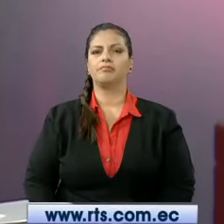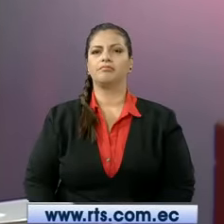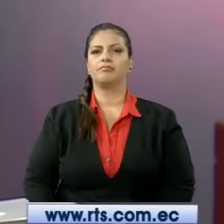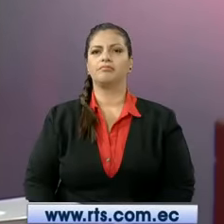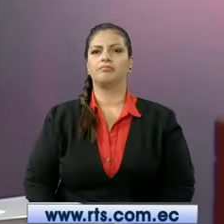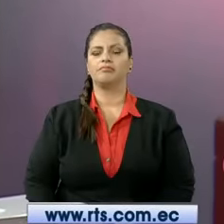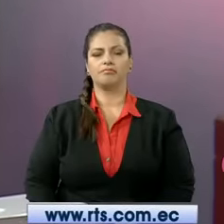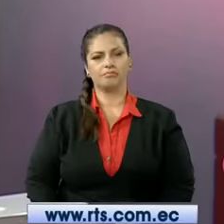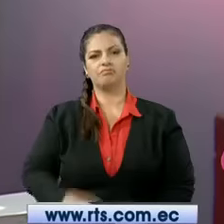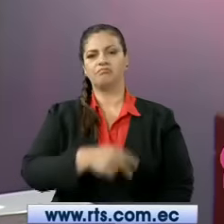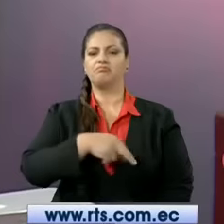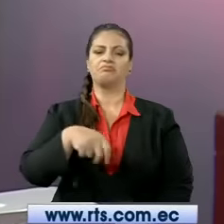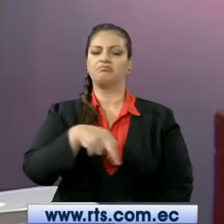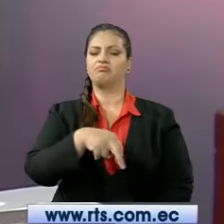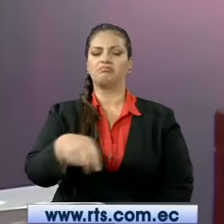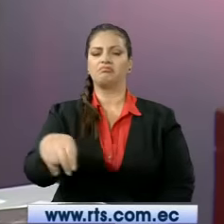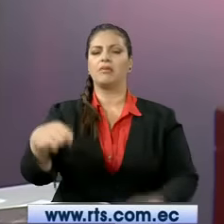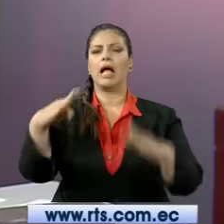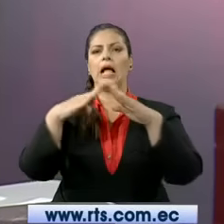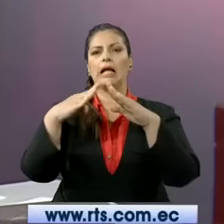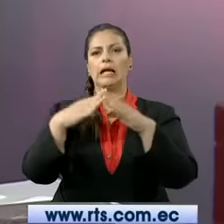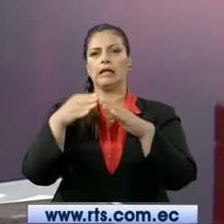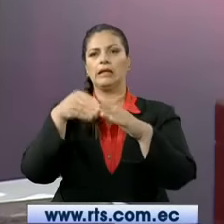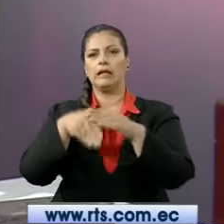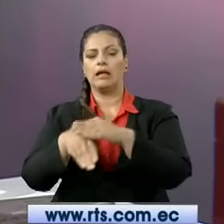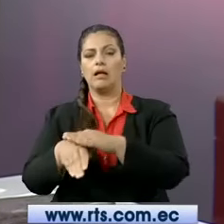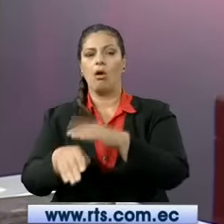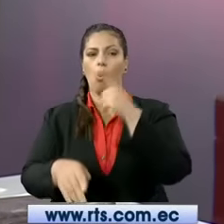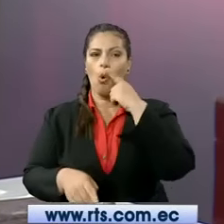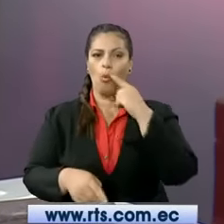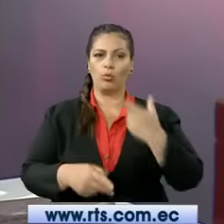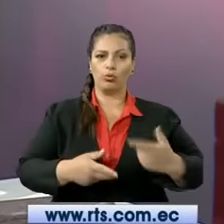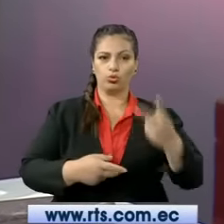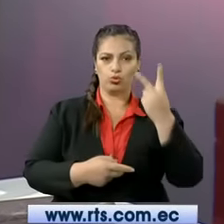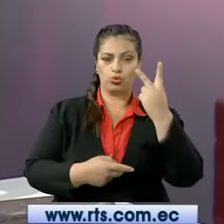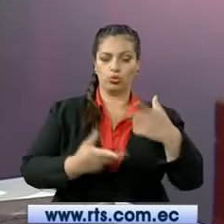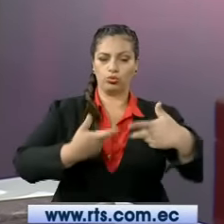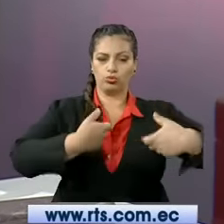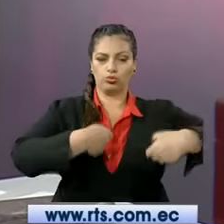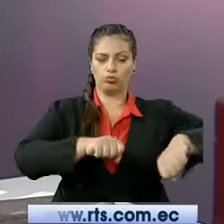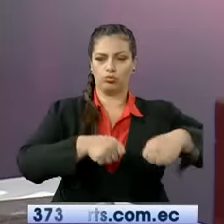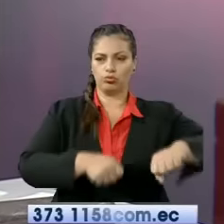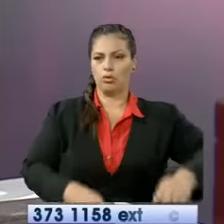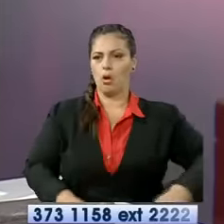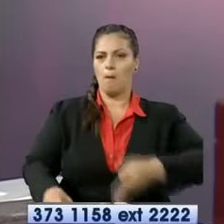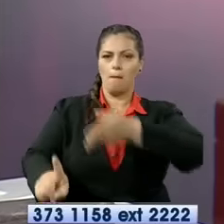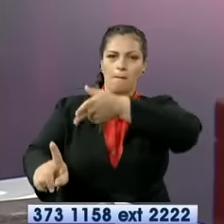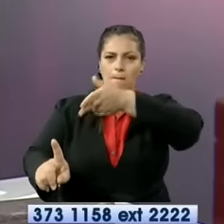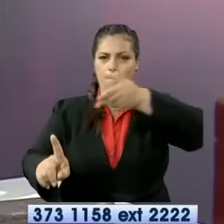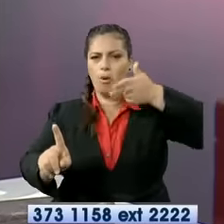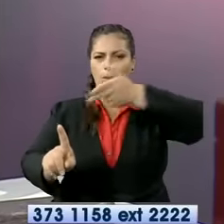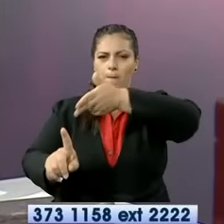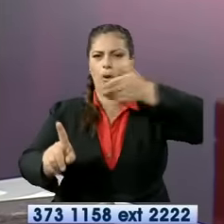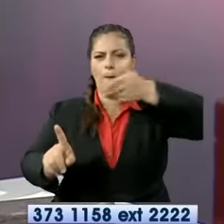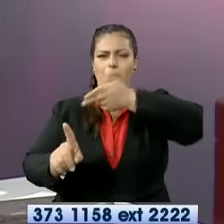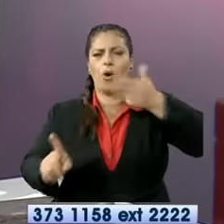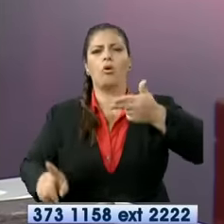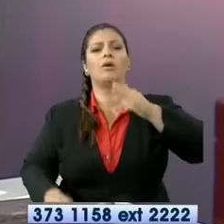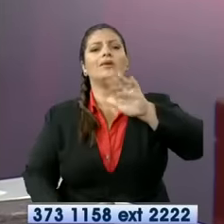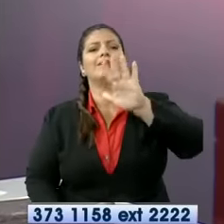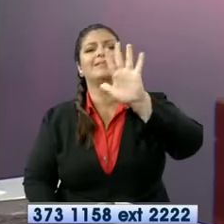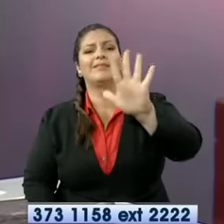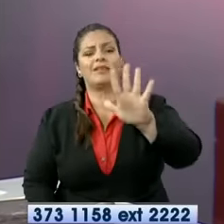a su domicilio. Dos individuos a bordo de una moto le habían propinado 5 balazos. El hecho se